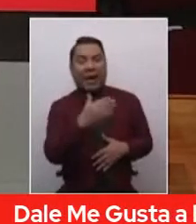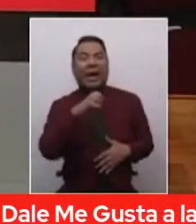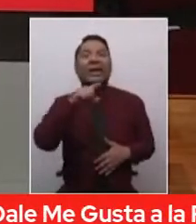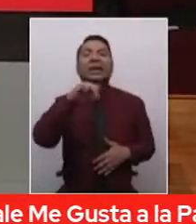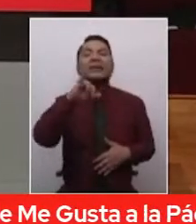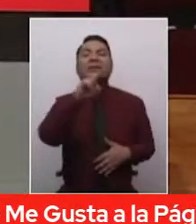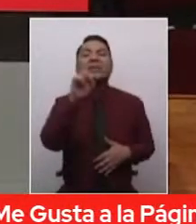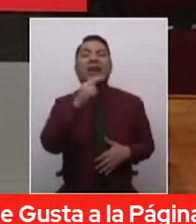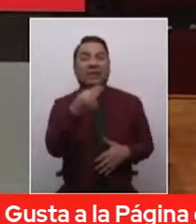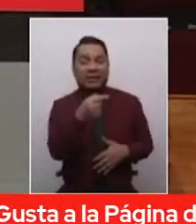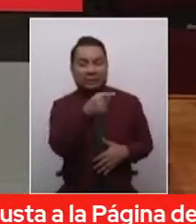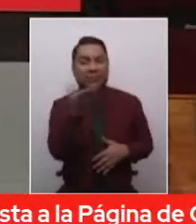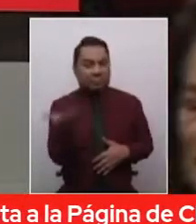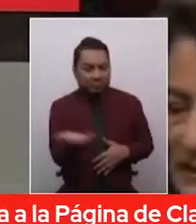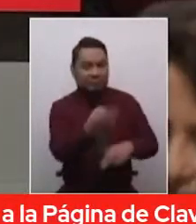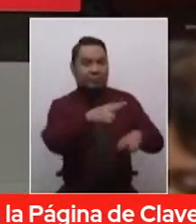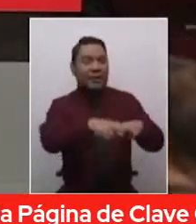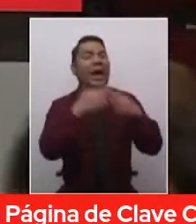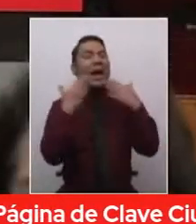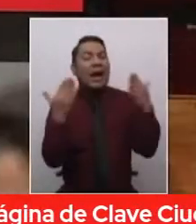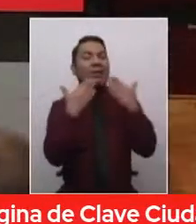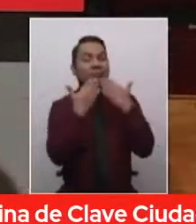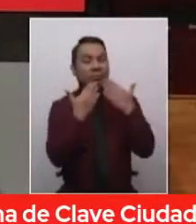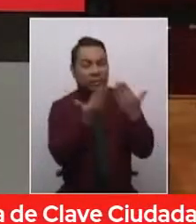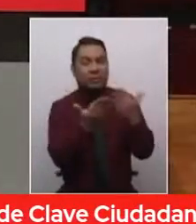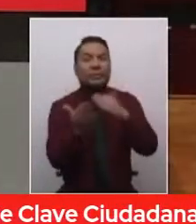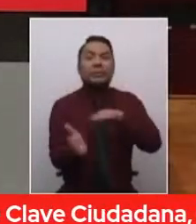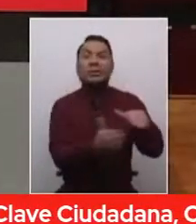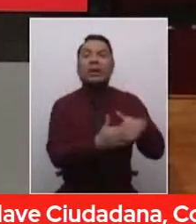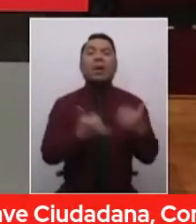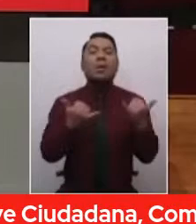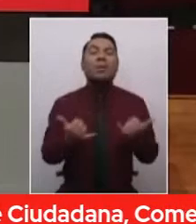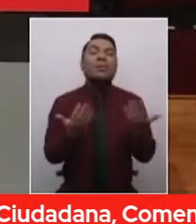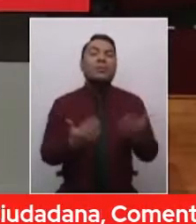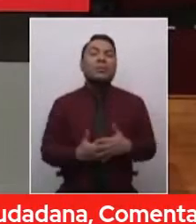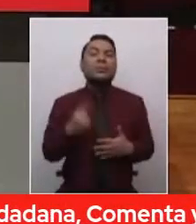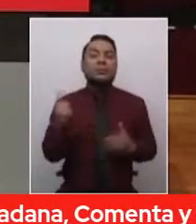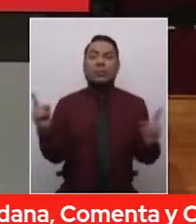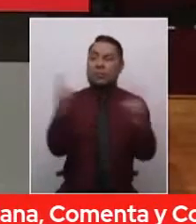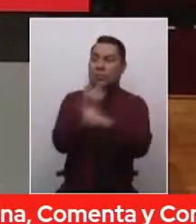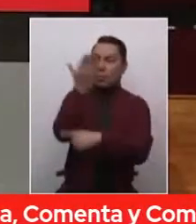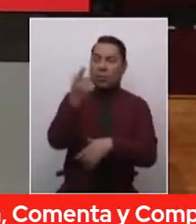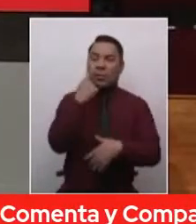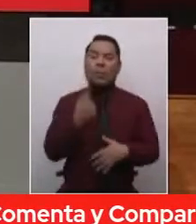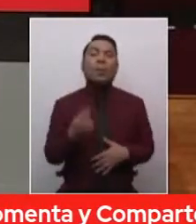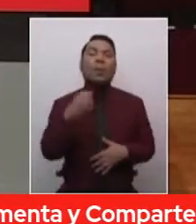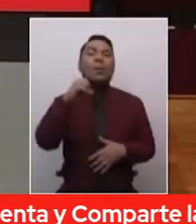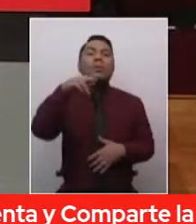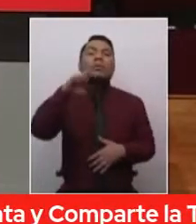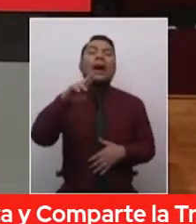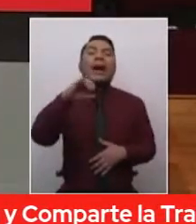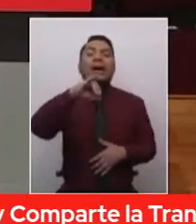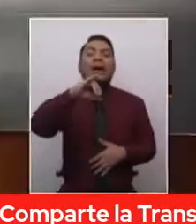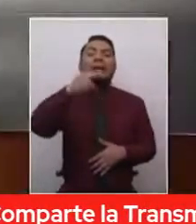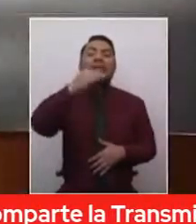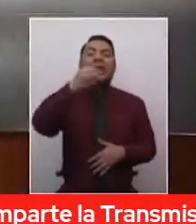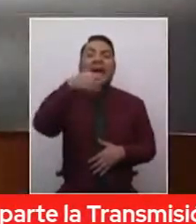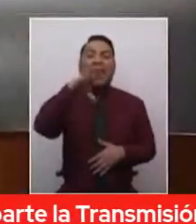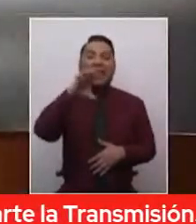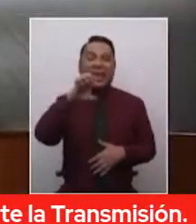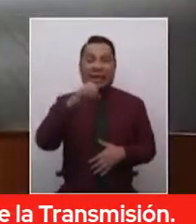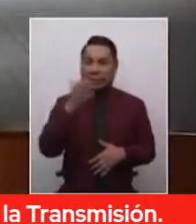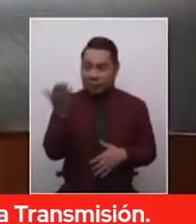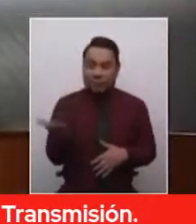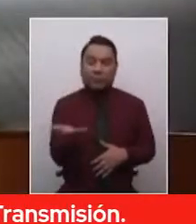León. También puede usted volver a su ubicación. Muchísimas gracias. Vamos ahora con el turno del candidato Omar Chejade, a quien invitamos también a